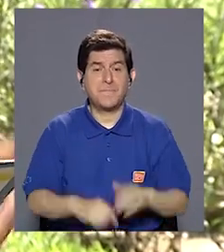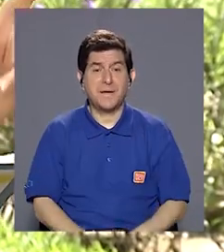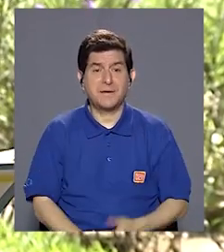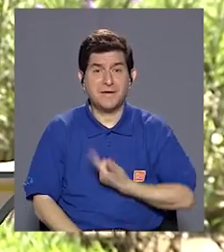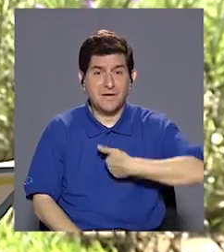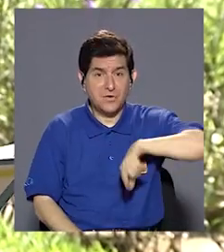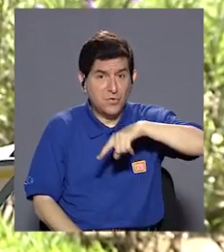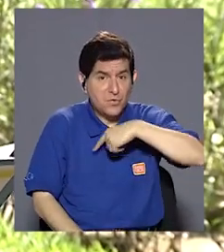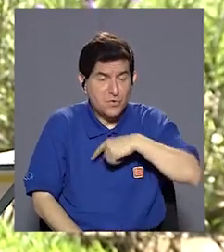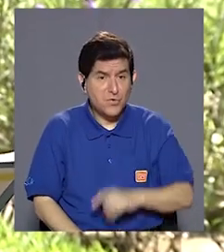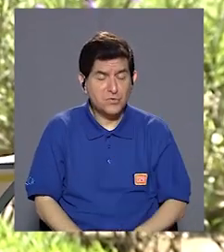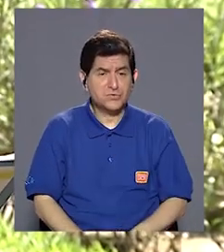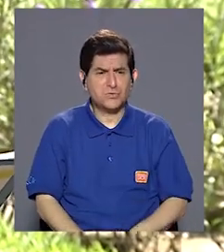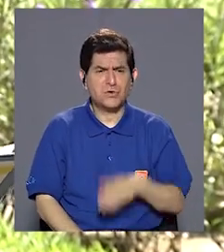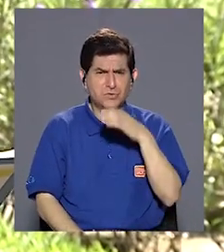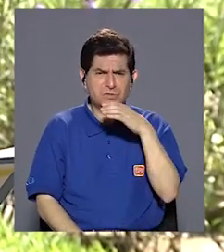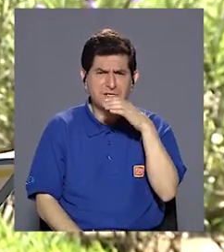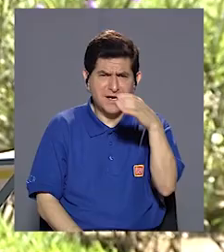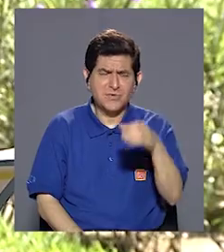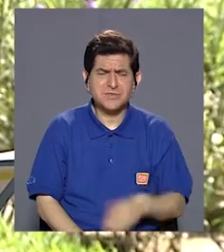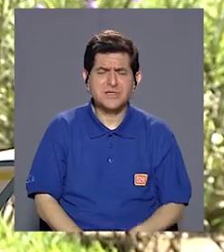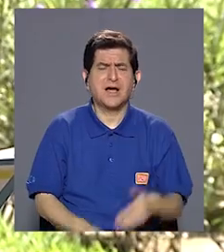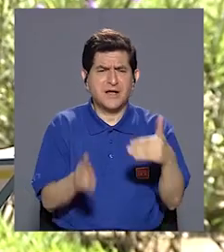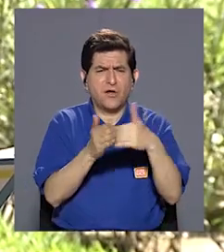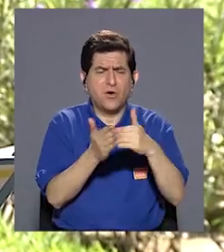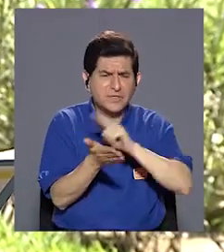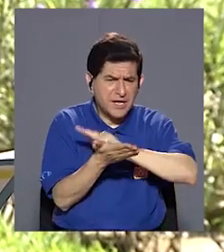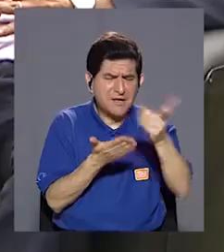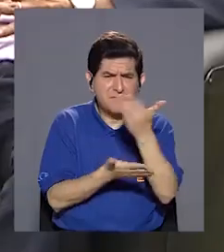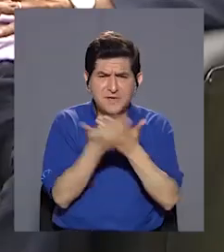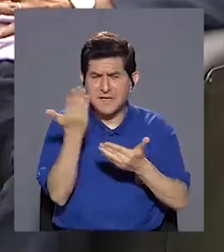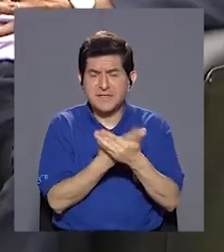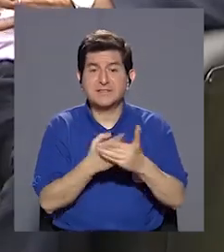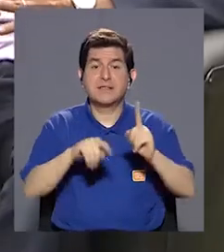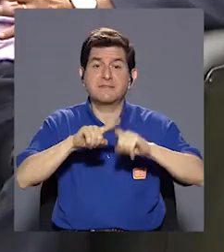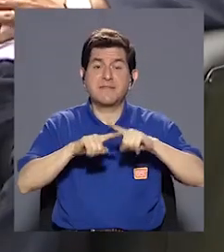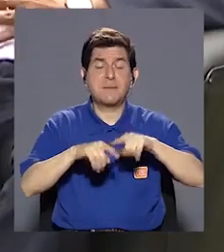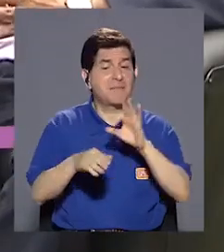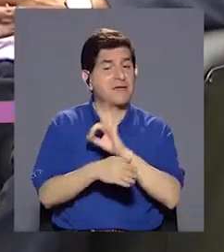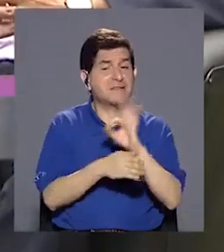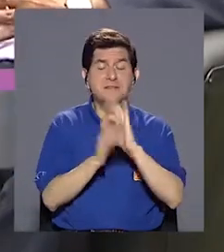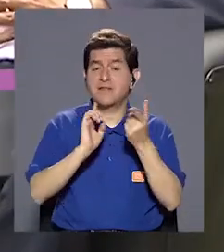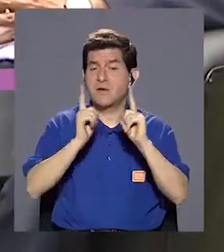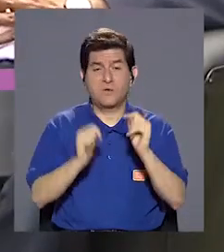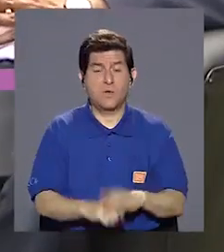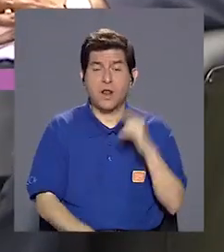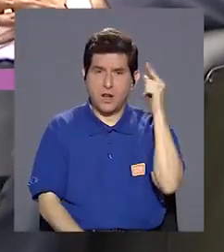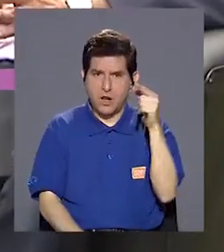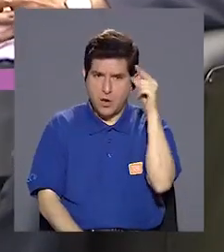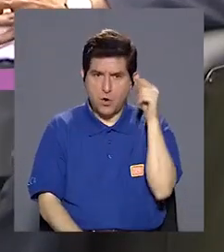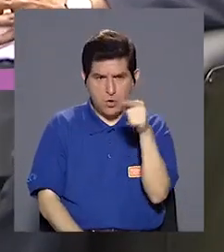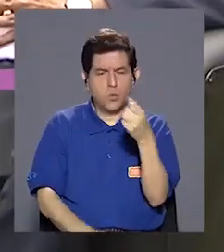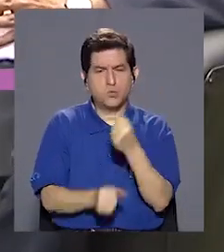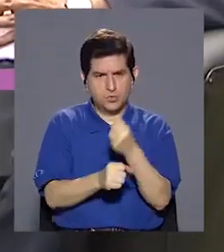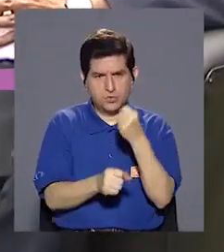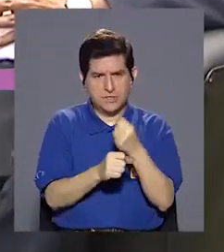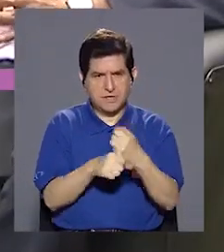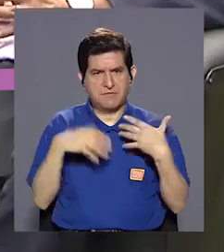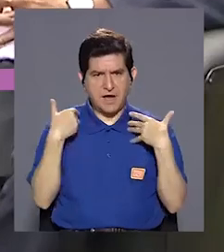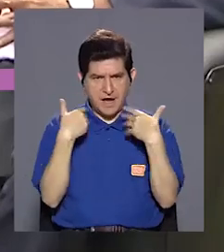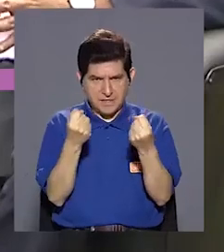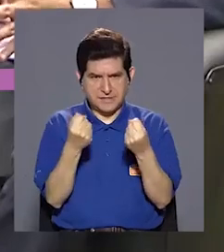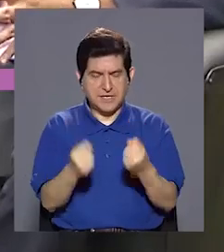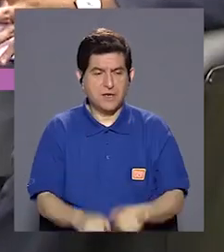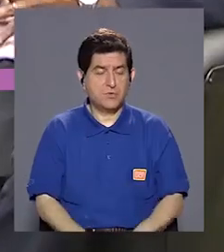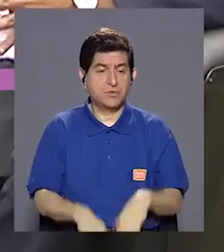Pero ¿cada cuánto es lo recomendable lavarse las manos? Eso va a depender mucho de las funciones que estemos haciendo. Pues obviamente, si usted trabaja